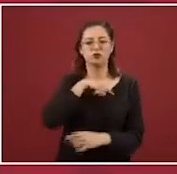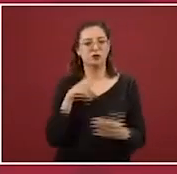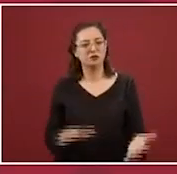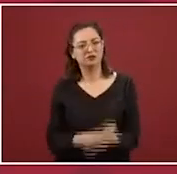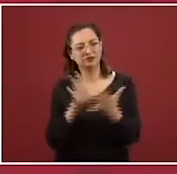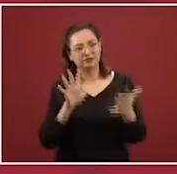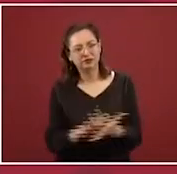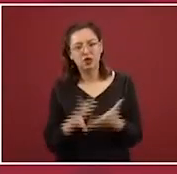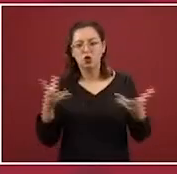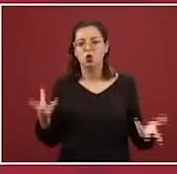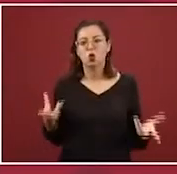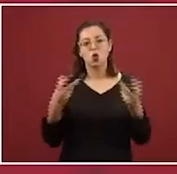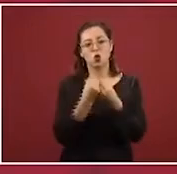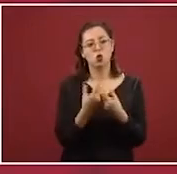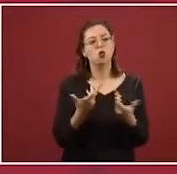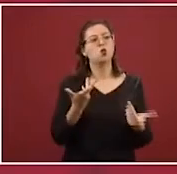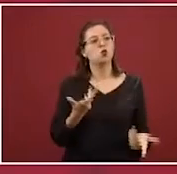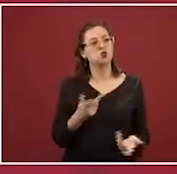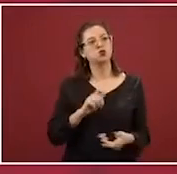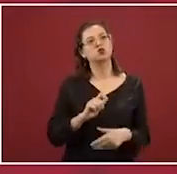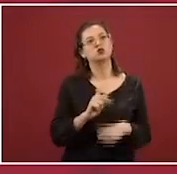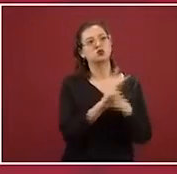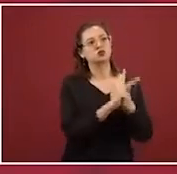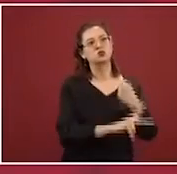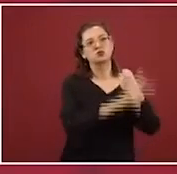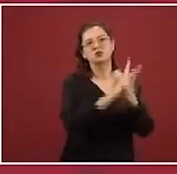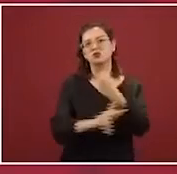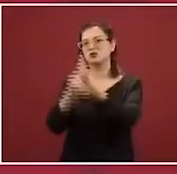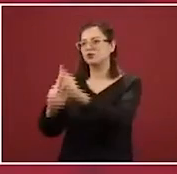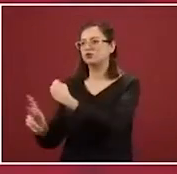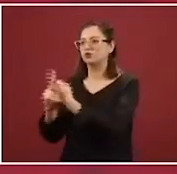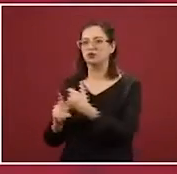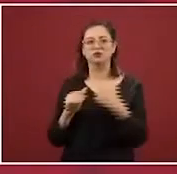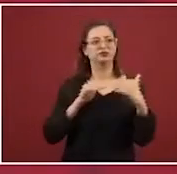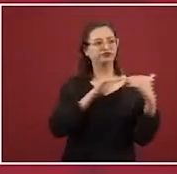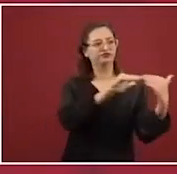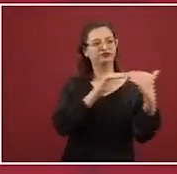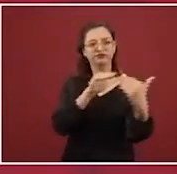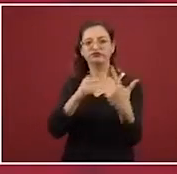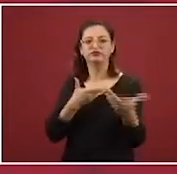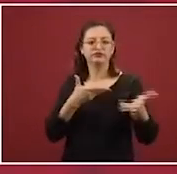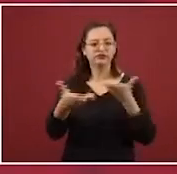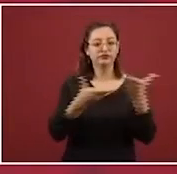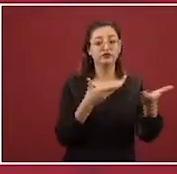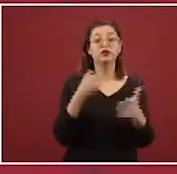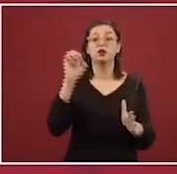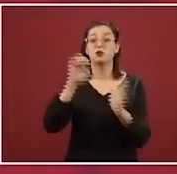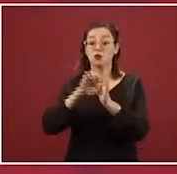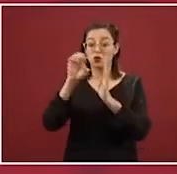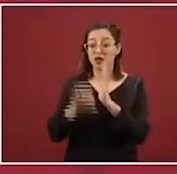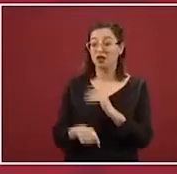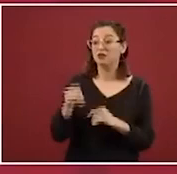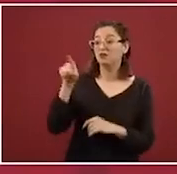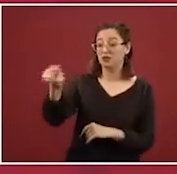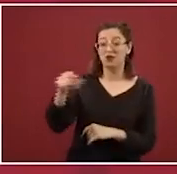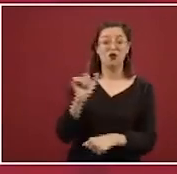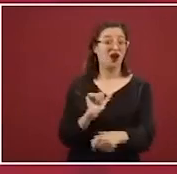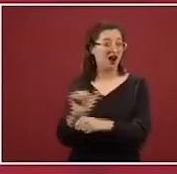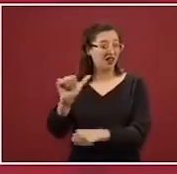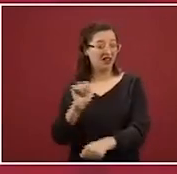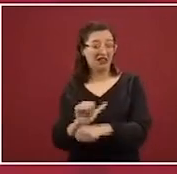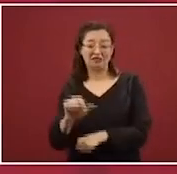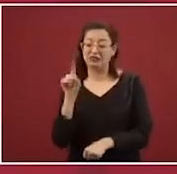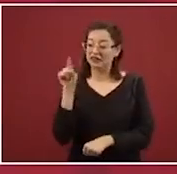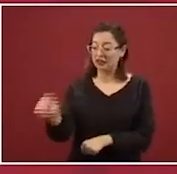para coordinarnos con nuestros homólogos en otros países. Argentina es un país de origen de muchos de estos